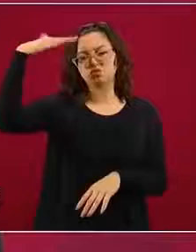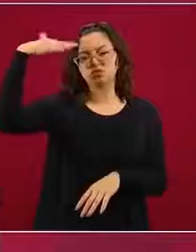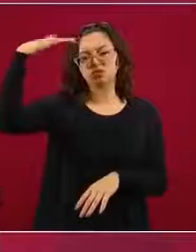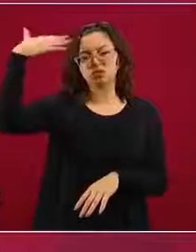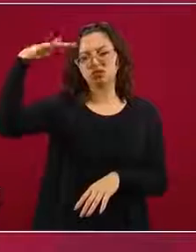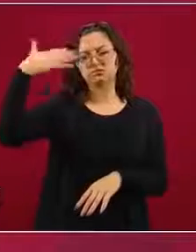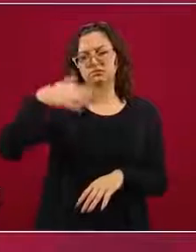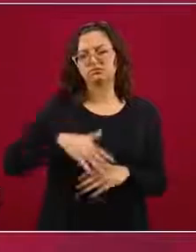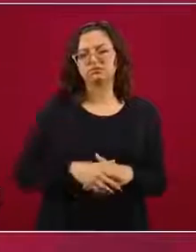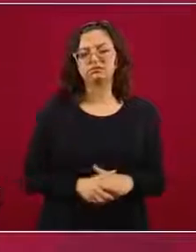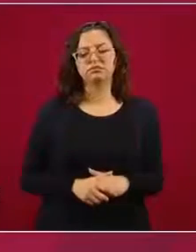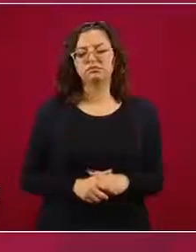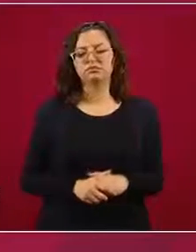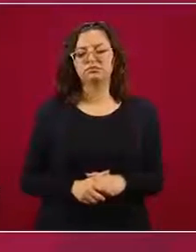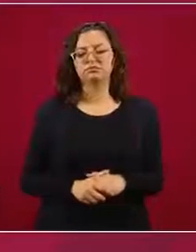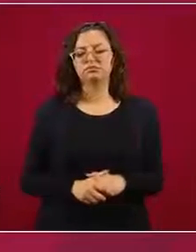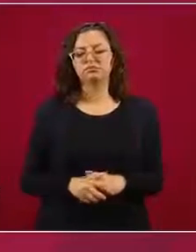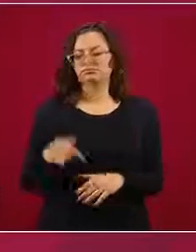Nosotros todavía